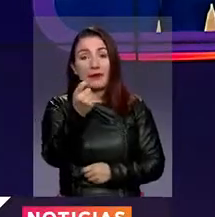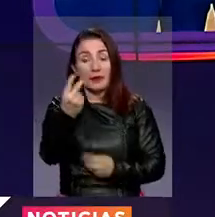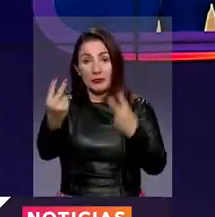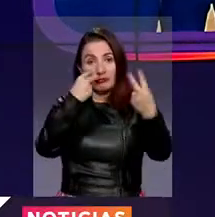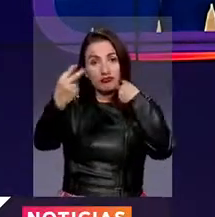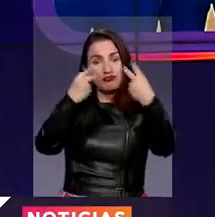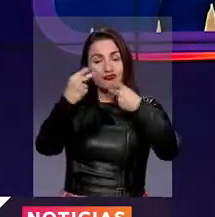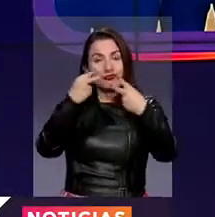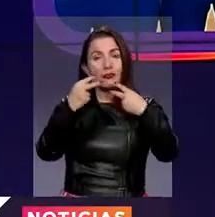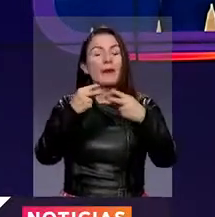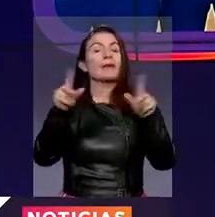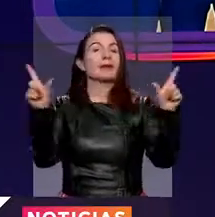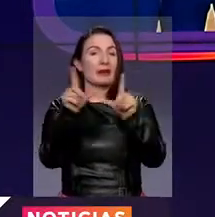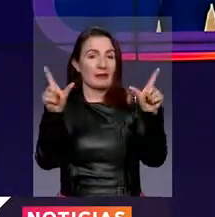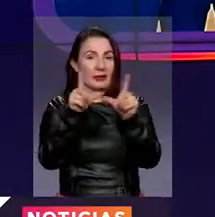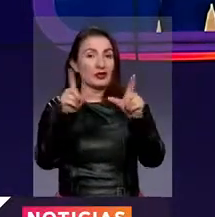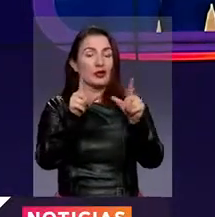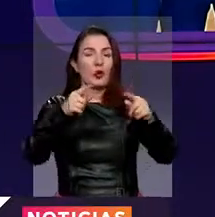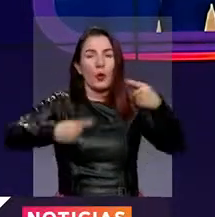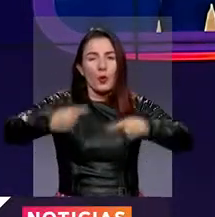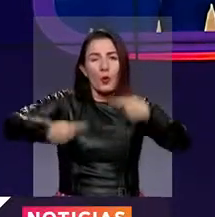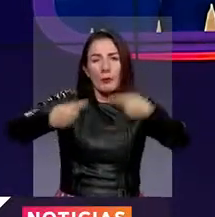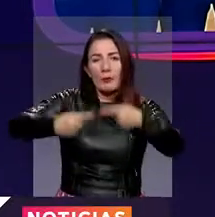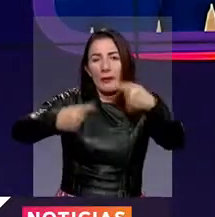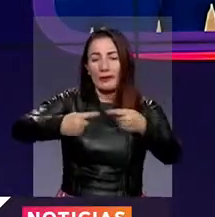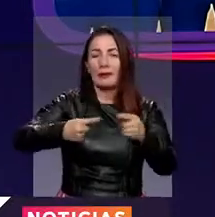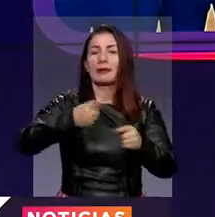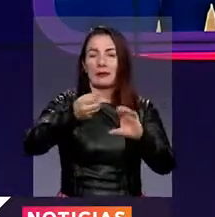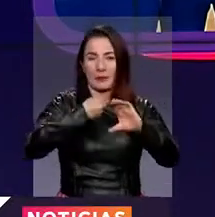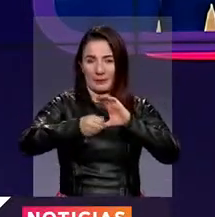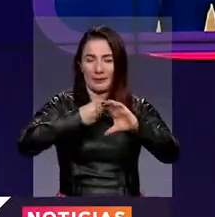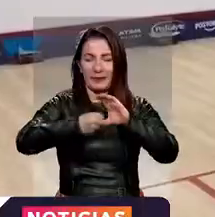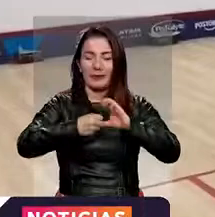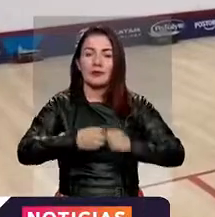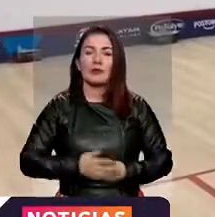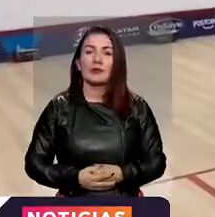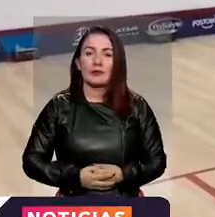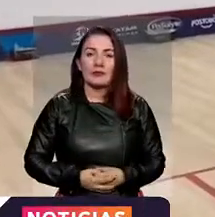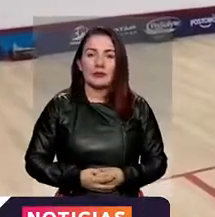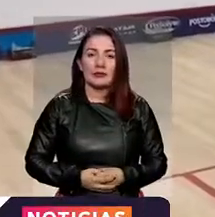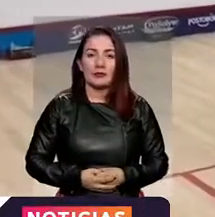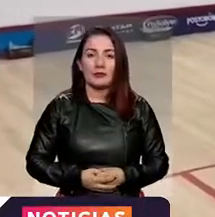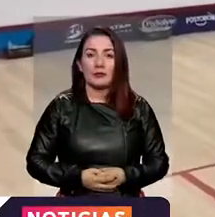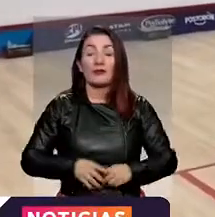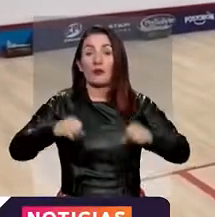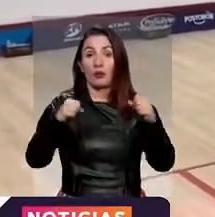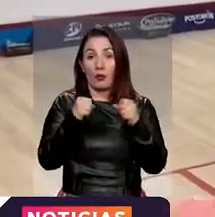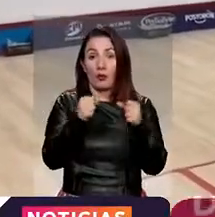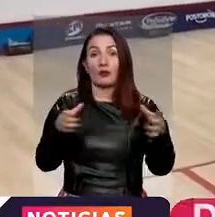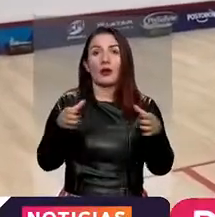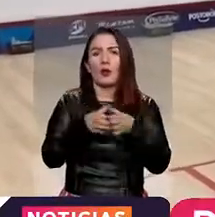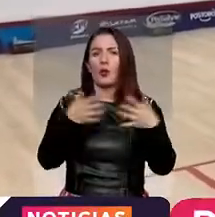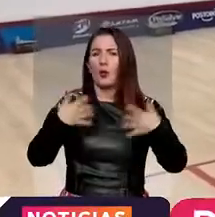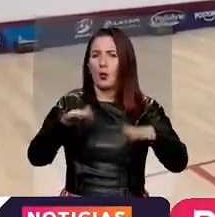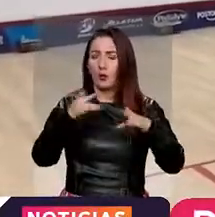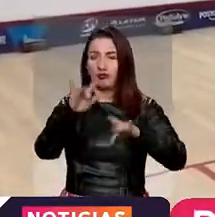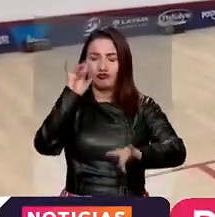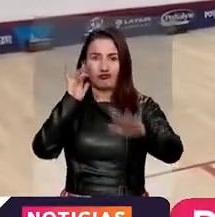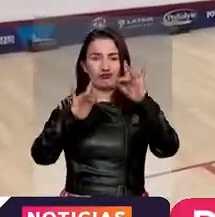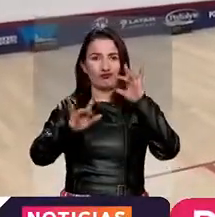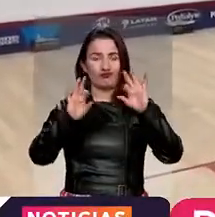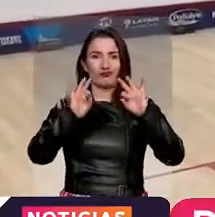sintonizarse con las transmisiones de estas competencias por capital. Los bogotanos están brillando con